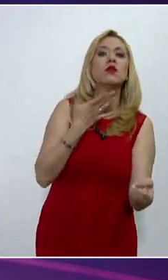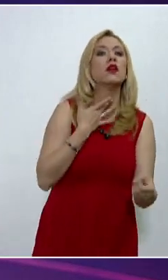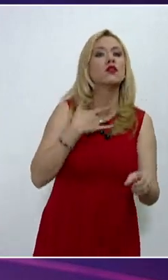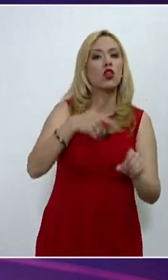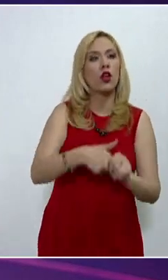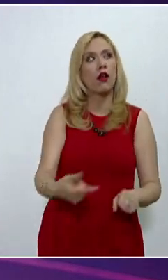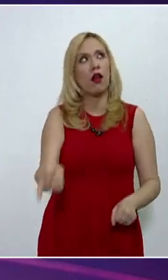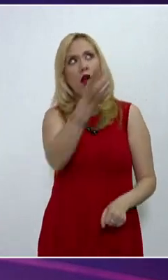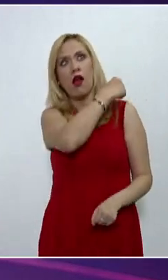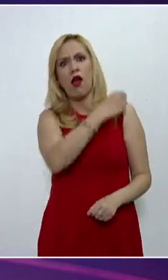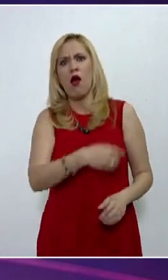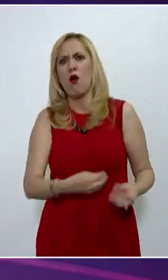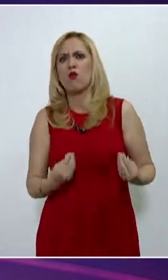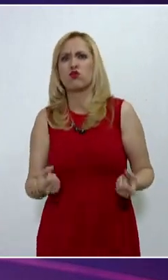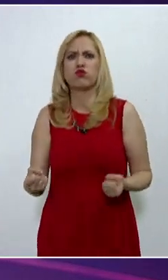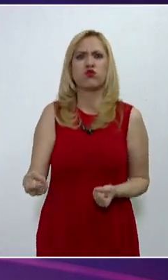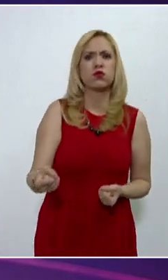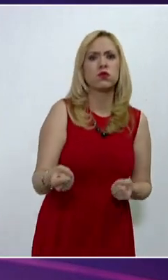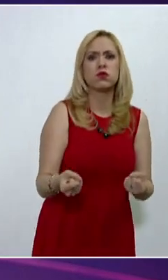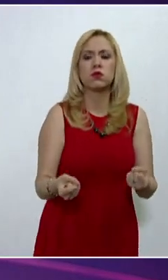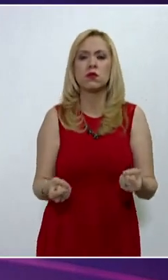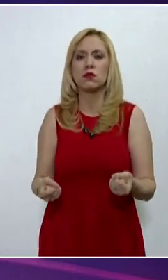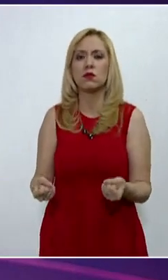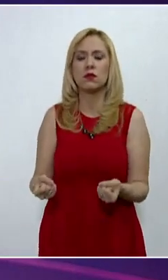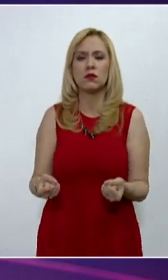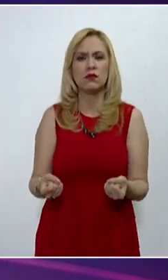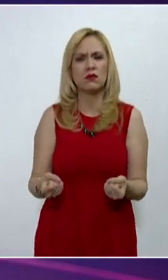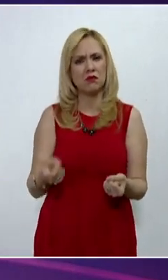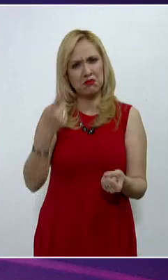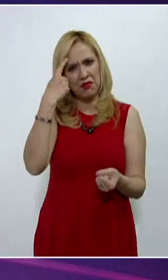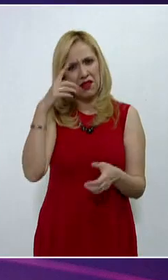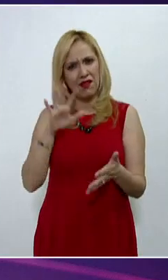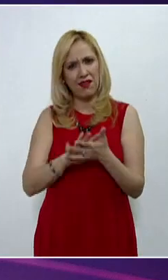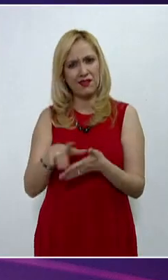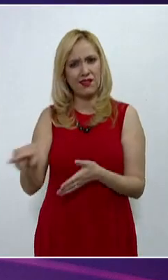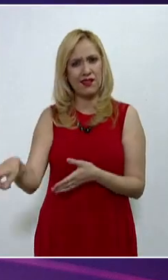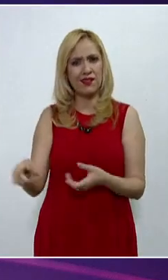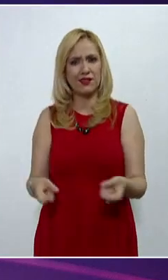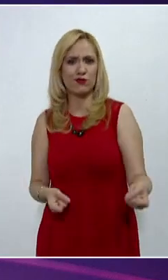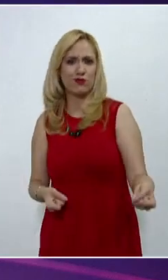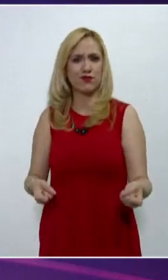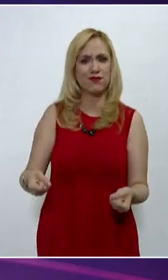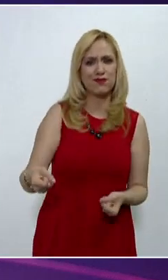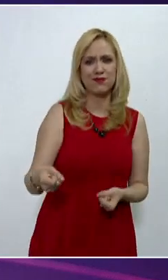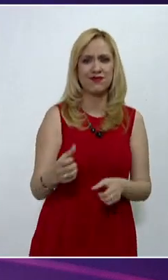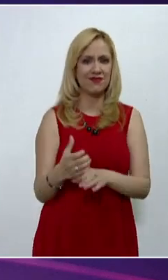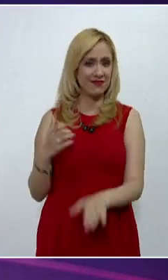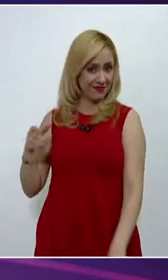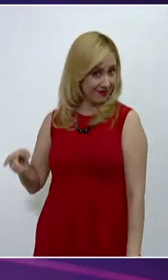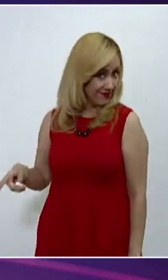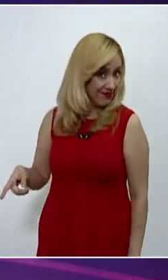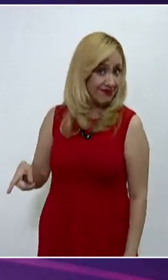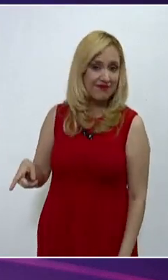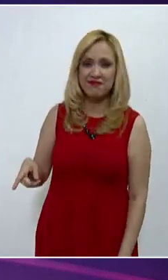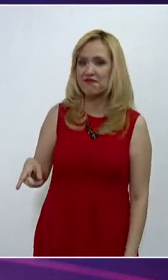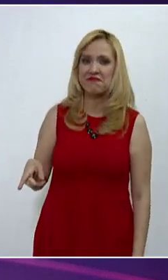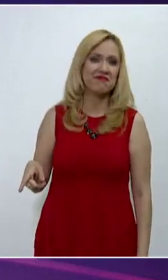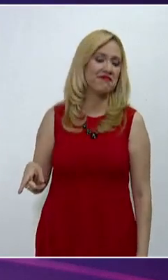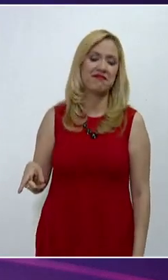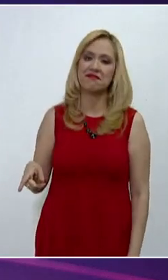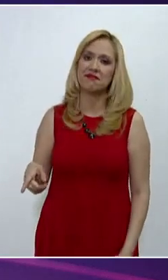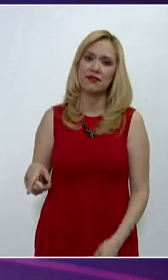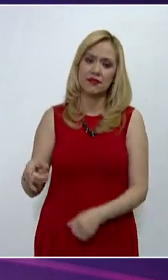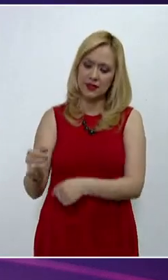gasolina. Pero el punto de la eficiencia del sistema es ¿para qué vas a meter a la cárcel en prisión preventiva al conductor del camión cuando podrías hacer